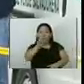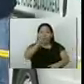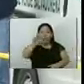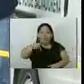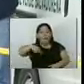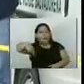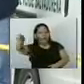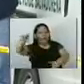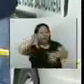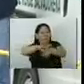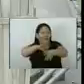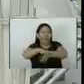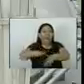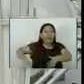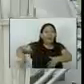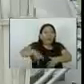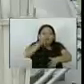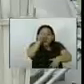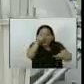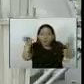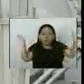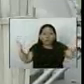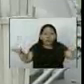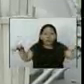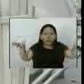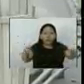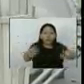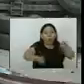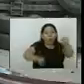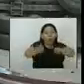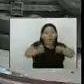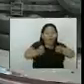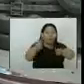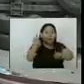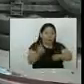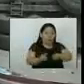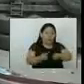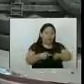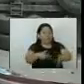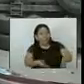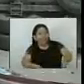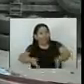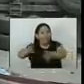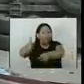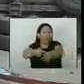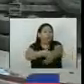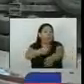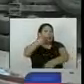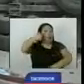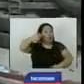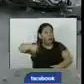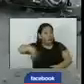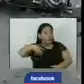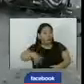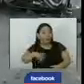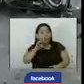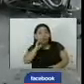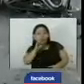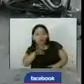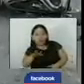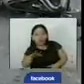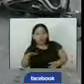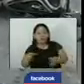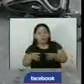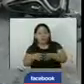del norte en Aguilares. Mientras que el conductor del camión fue trasladado con heridas graves a un centro asistencial, según reportaron